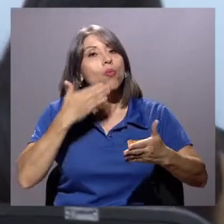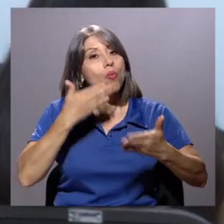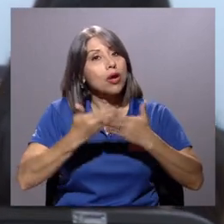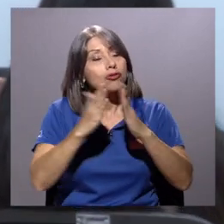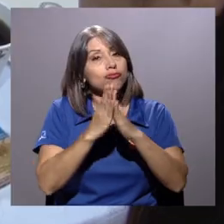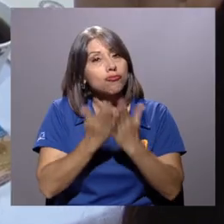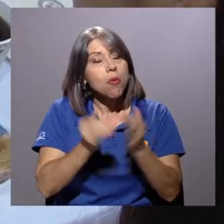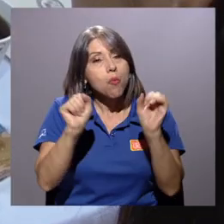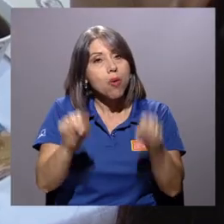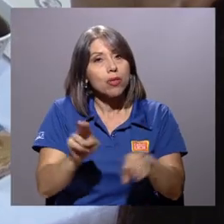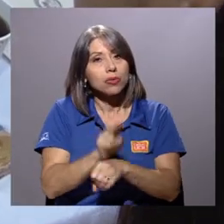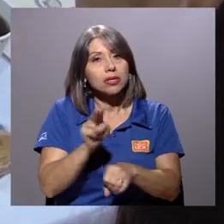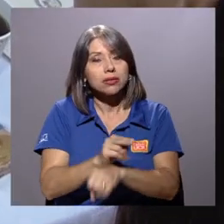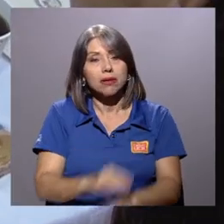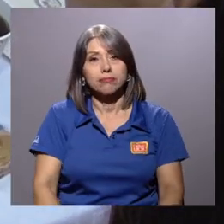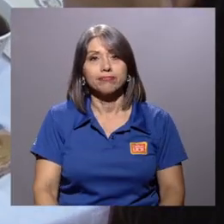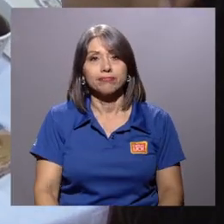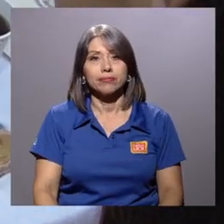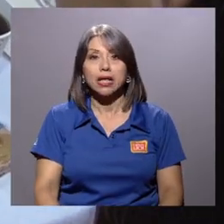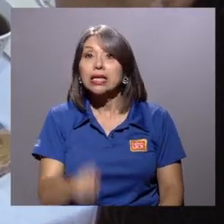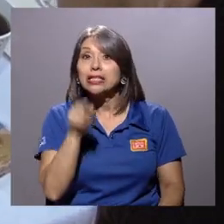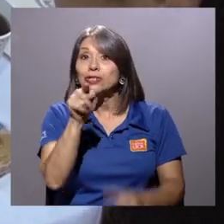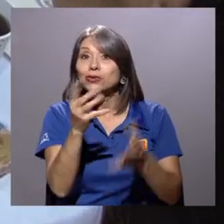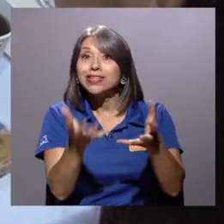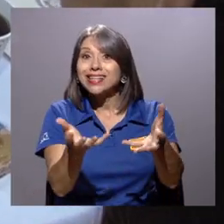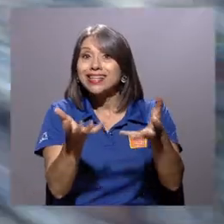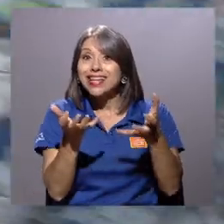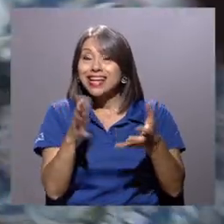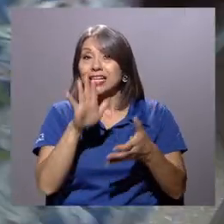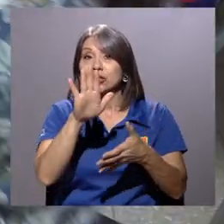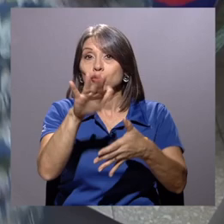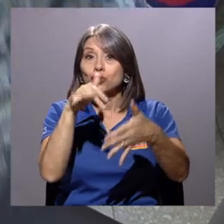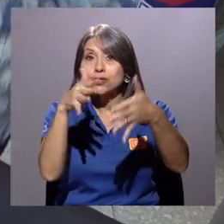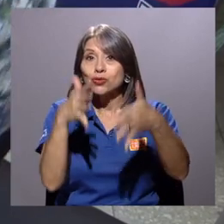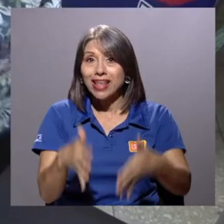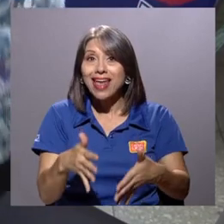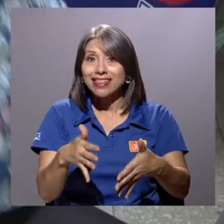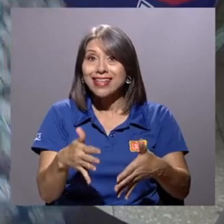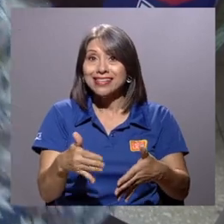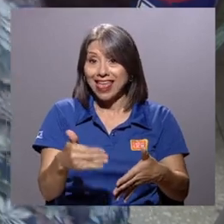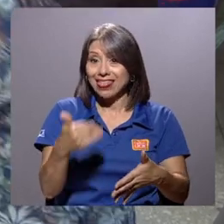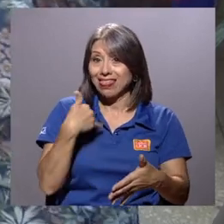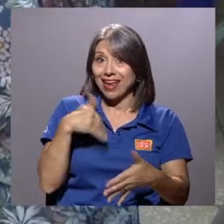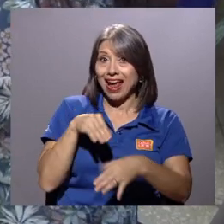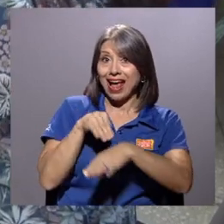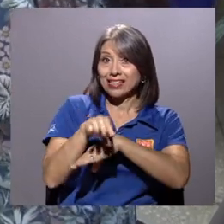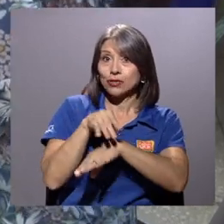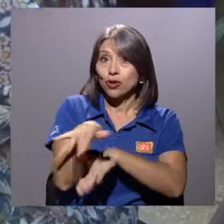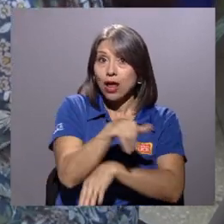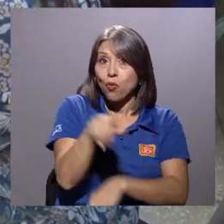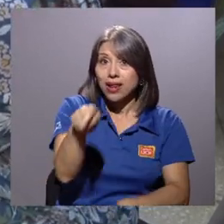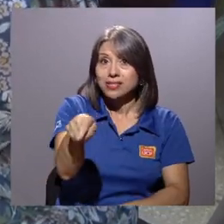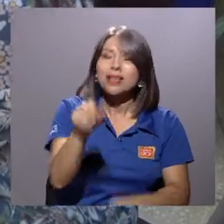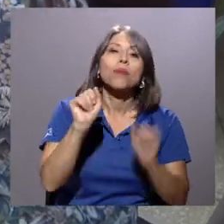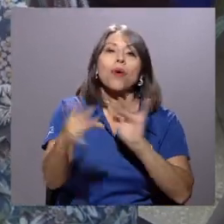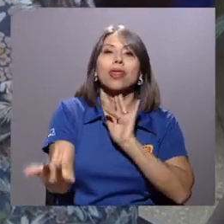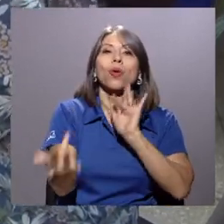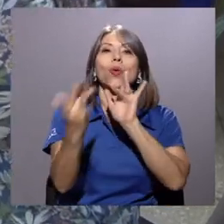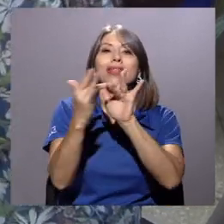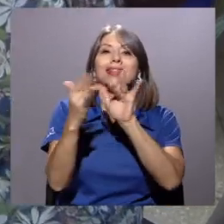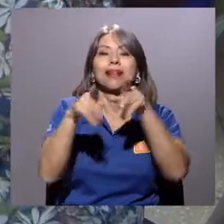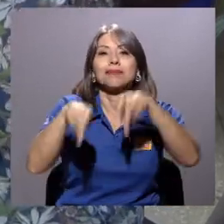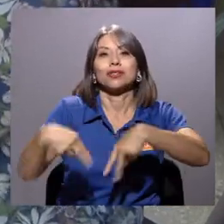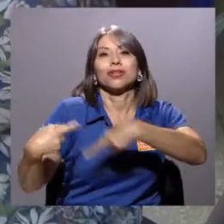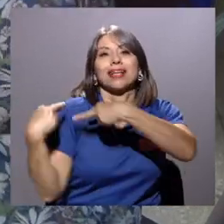fuentes que se puedan utilizar. Si usted desea que sus estudiantes reciban este tipo de asesorías, puede contactar a